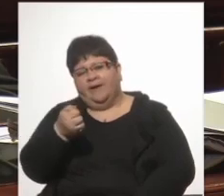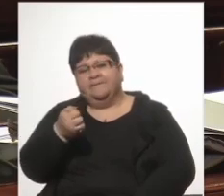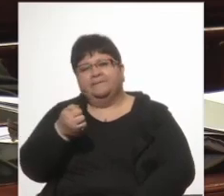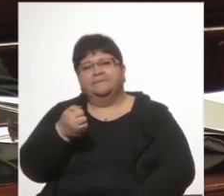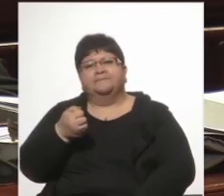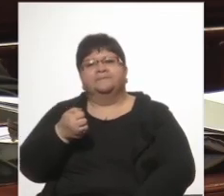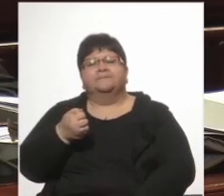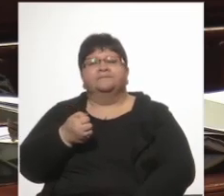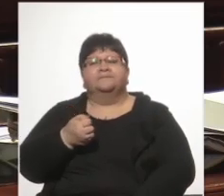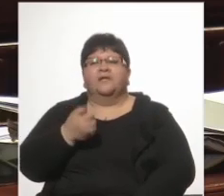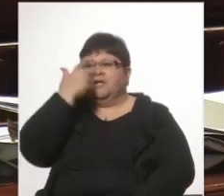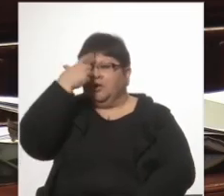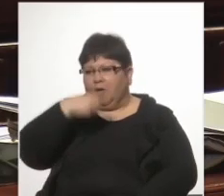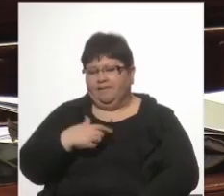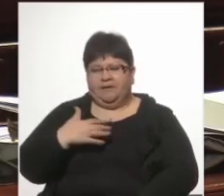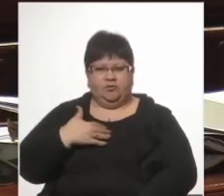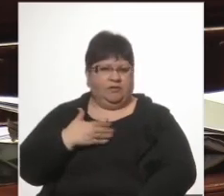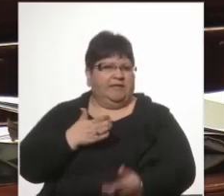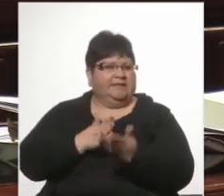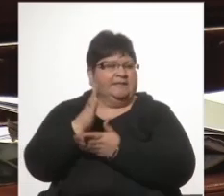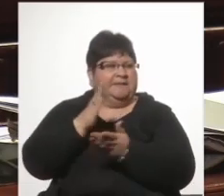lo personal siempre he dicho que no